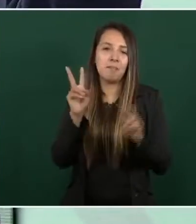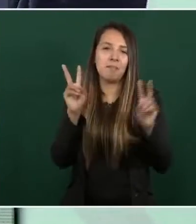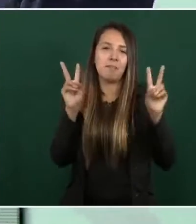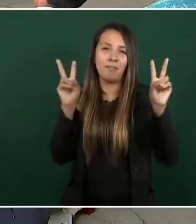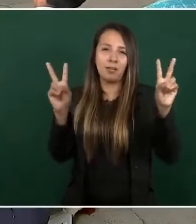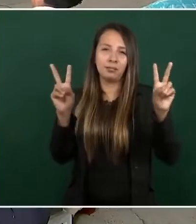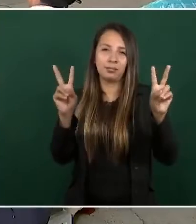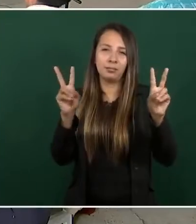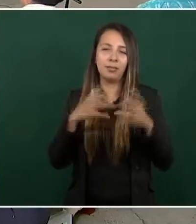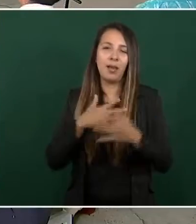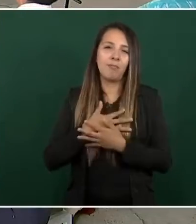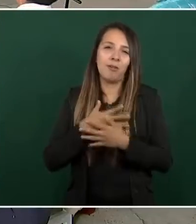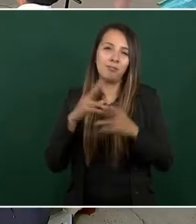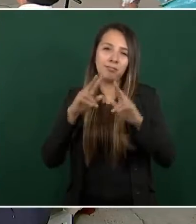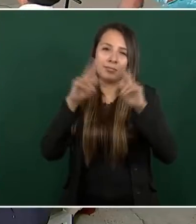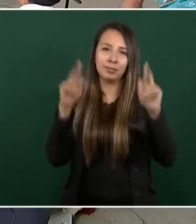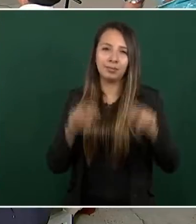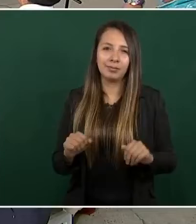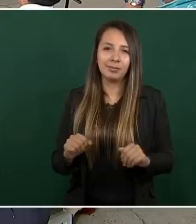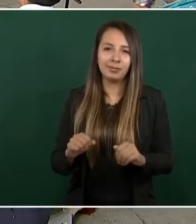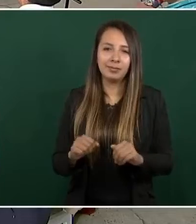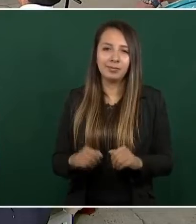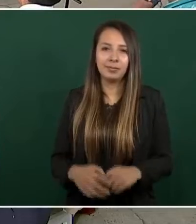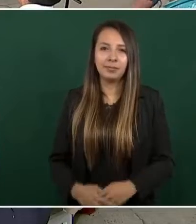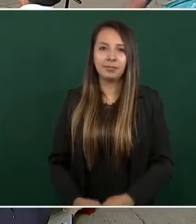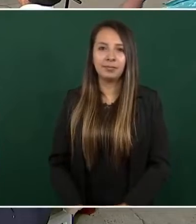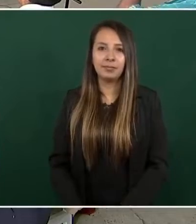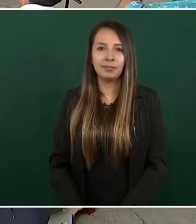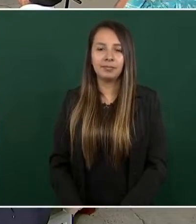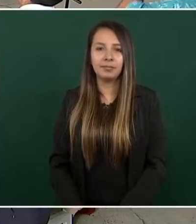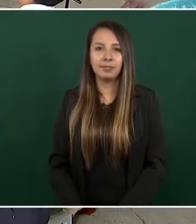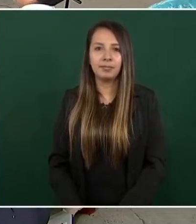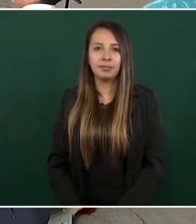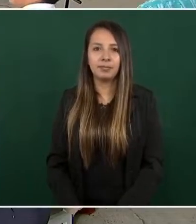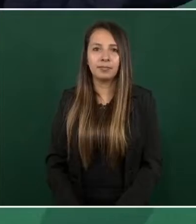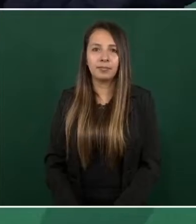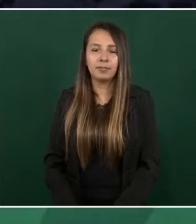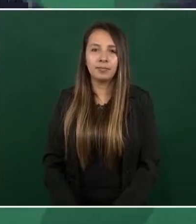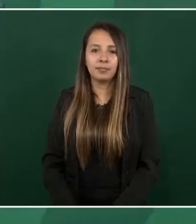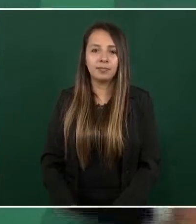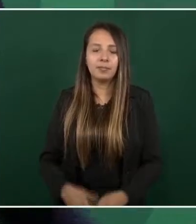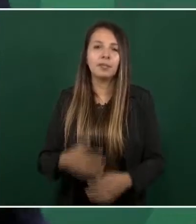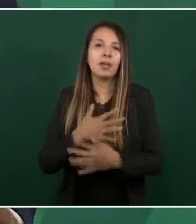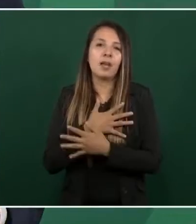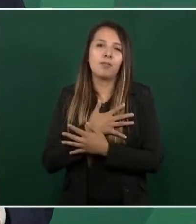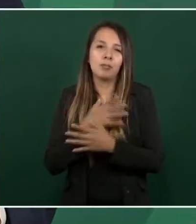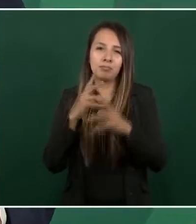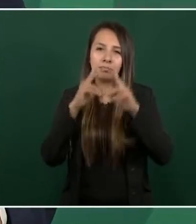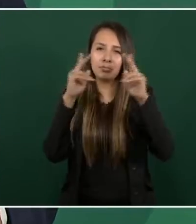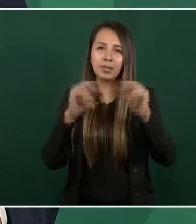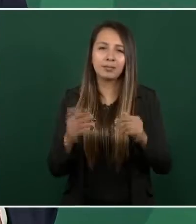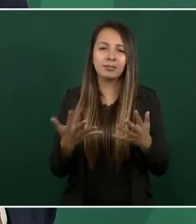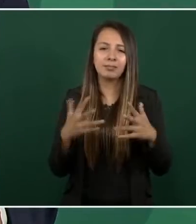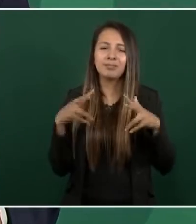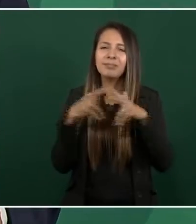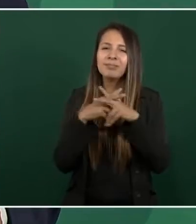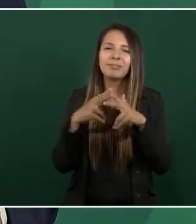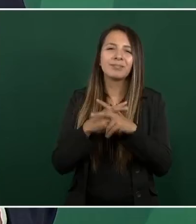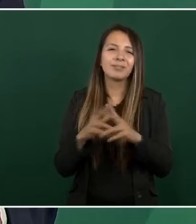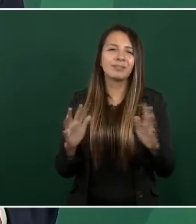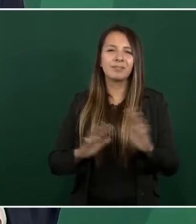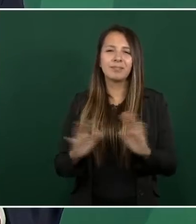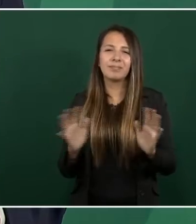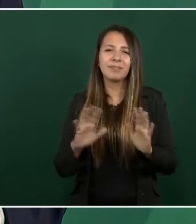después dijo que usted no debería cobrar su sueldo. Amor y paz. No pelearnos.